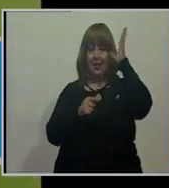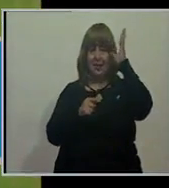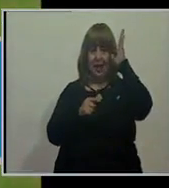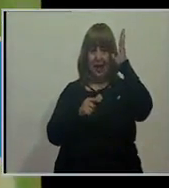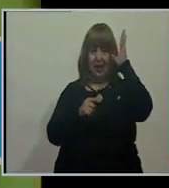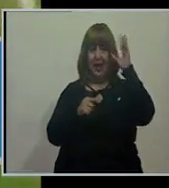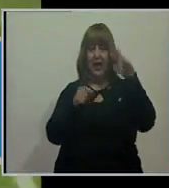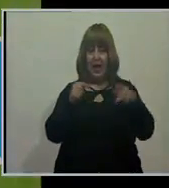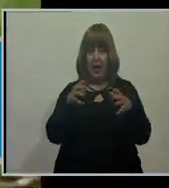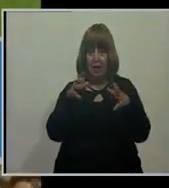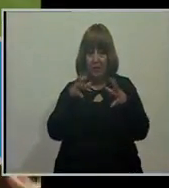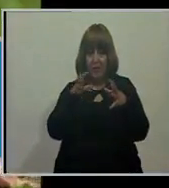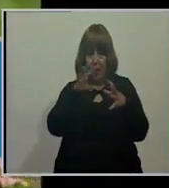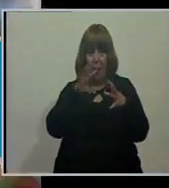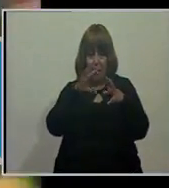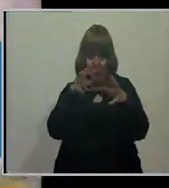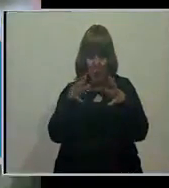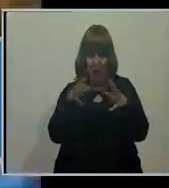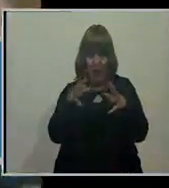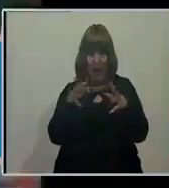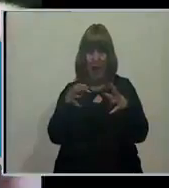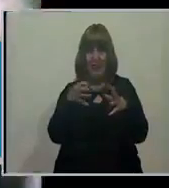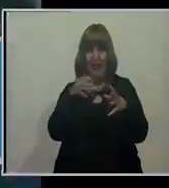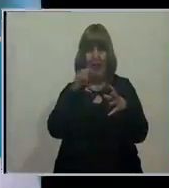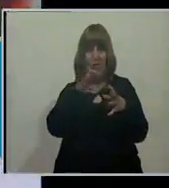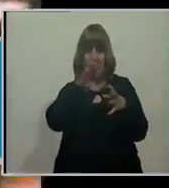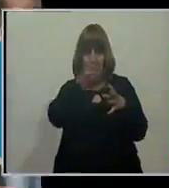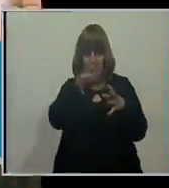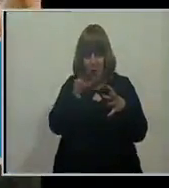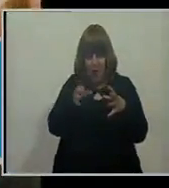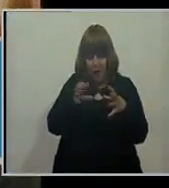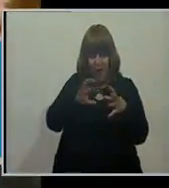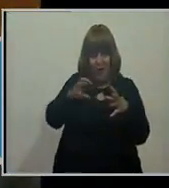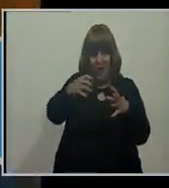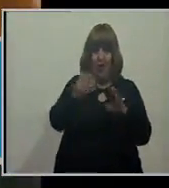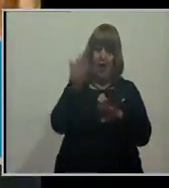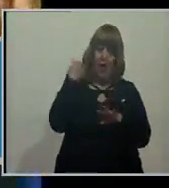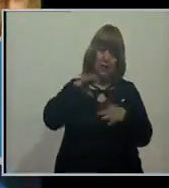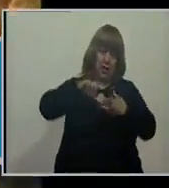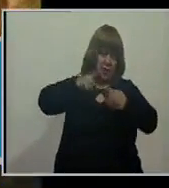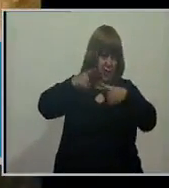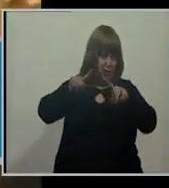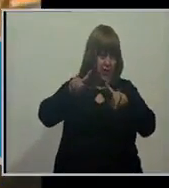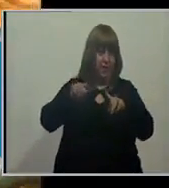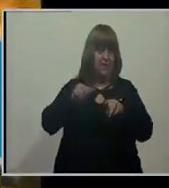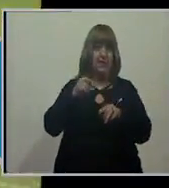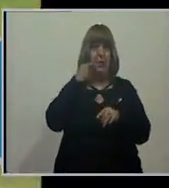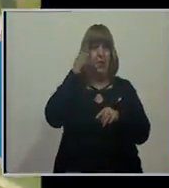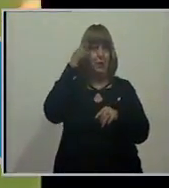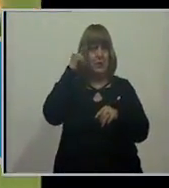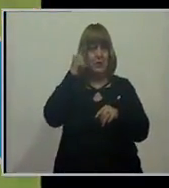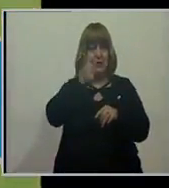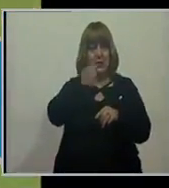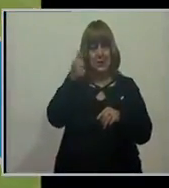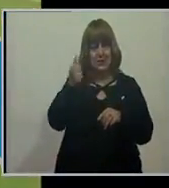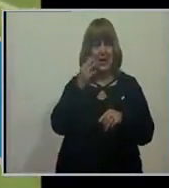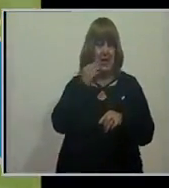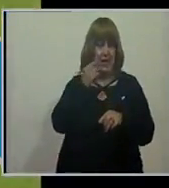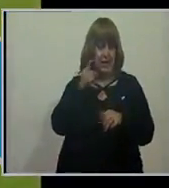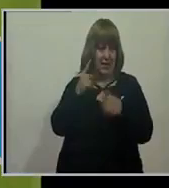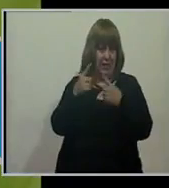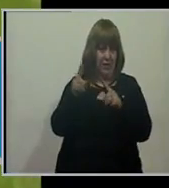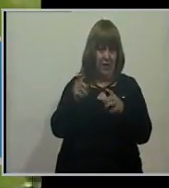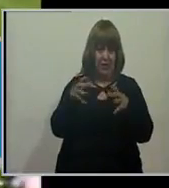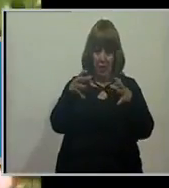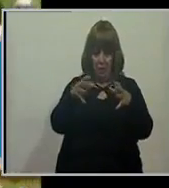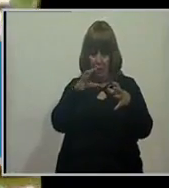balón tal como lo conocemos ahora, el balón con los gajos, cosa que no pasaba en el 66 en Inglaterra. Acá ya vemos una